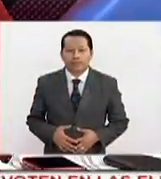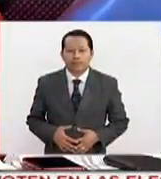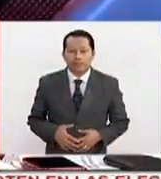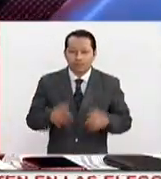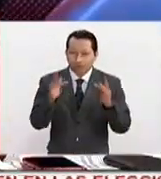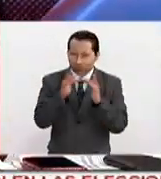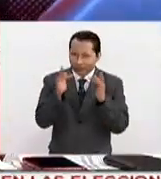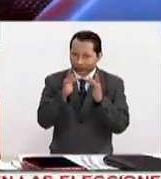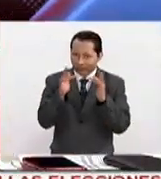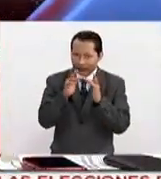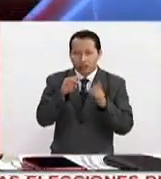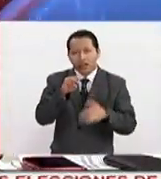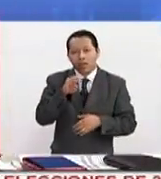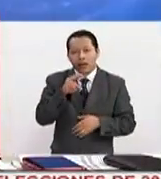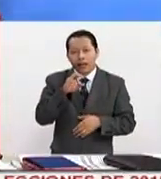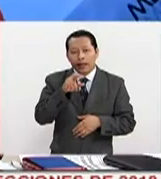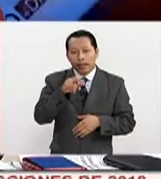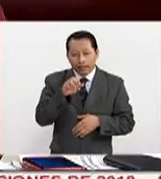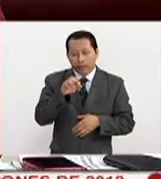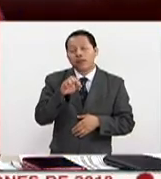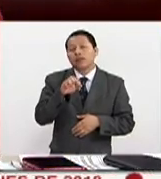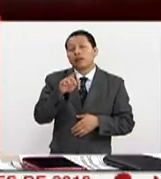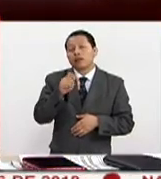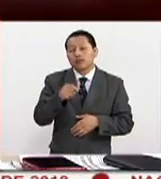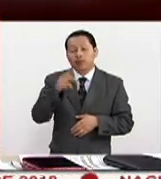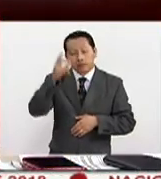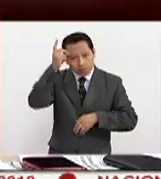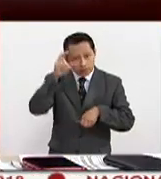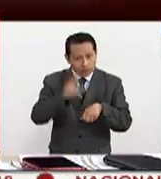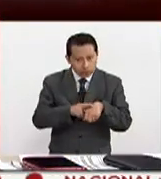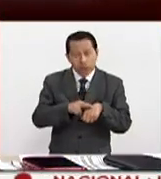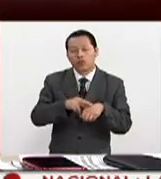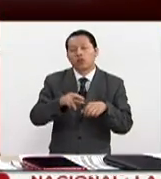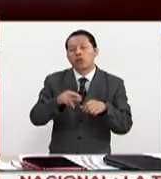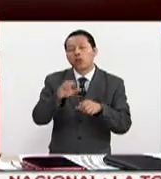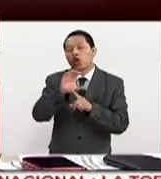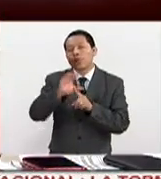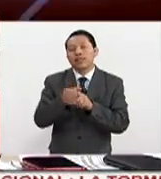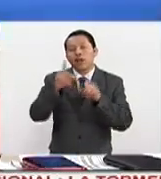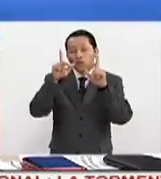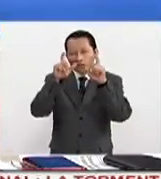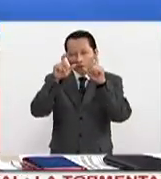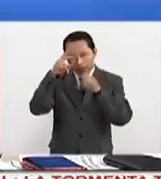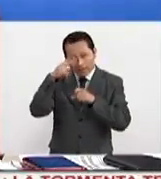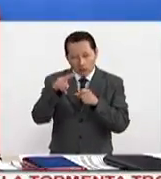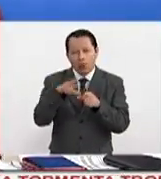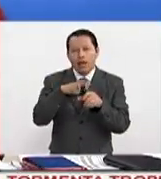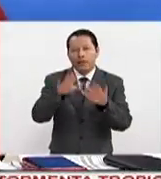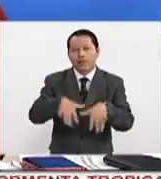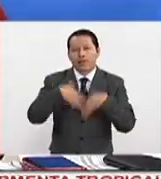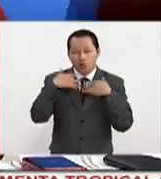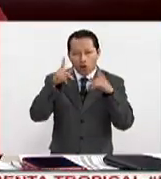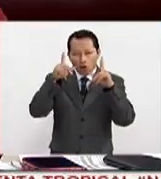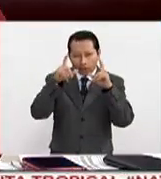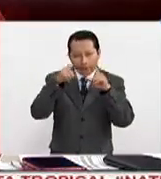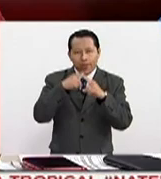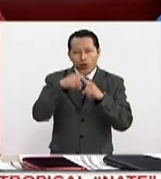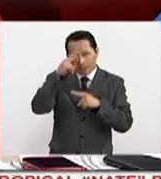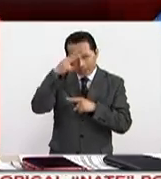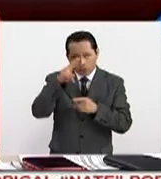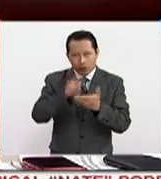Nos enlazamos con Marianne Bliss Blake, directora del Comité Fotográfico Mexicano, con quien vamos a hablar del evento Fotógrafos por